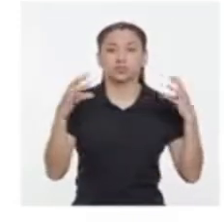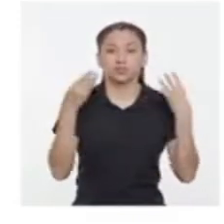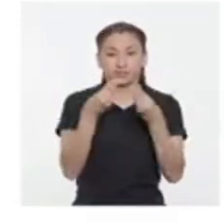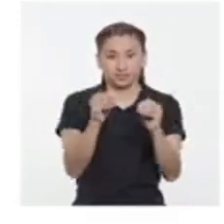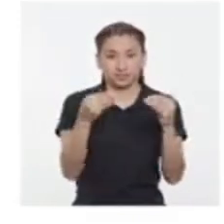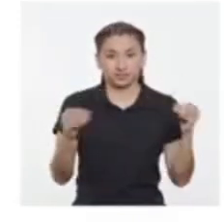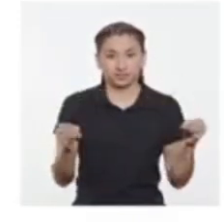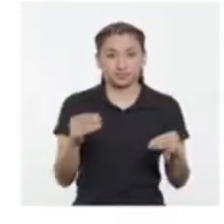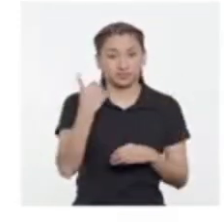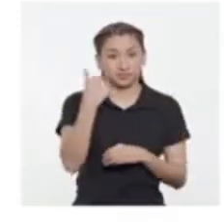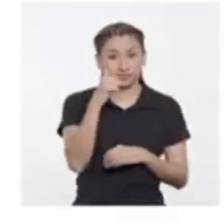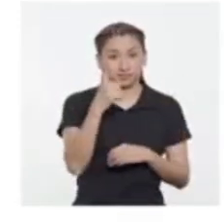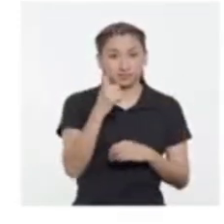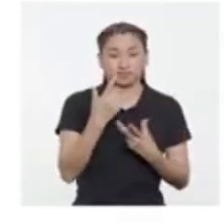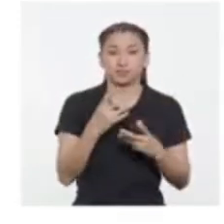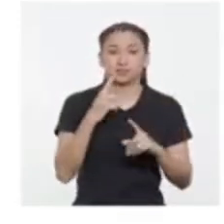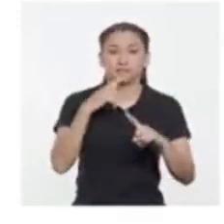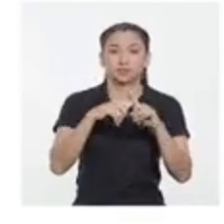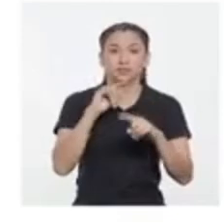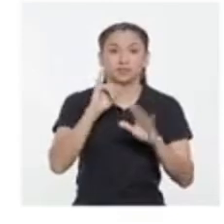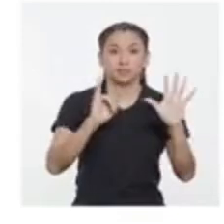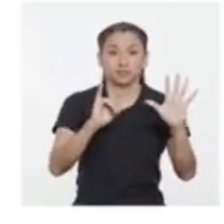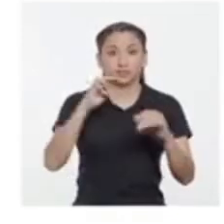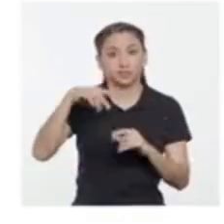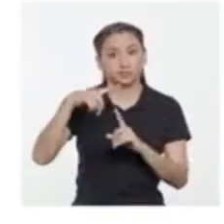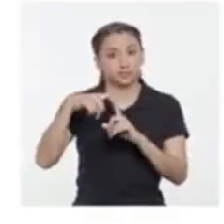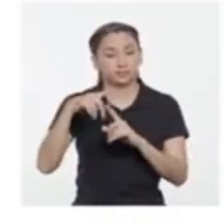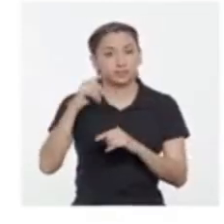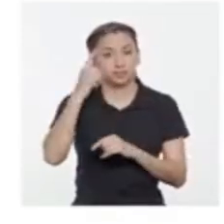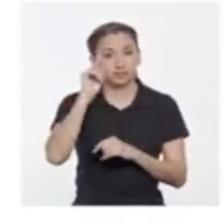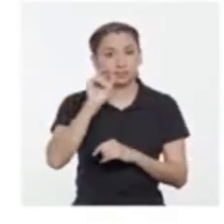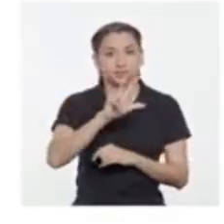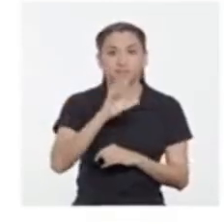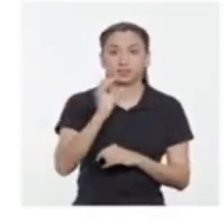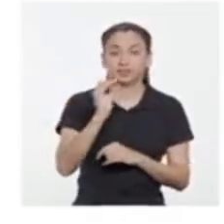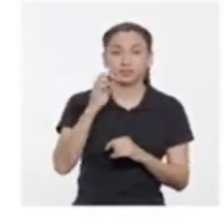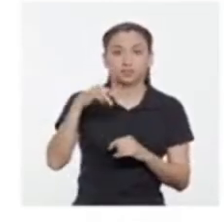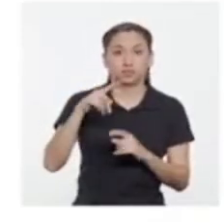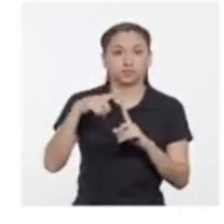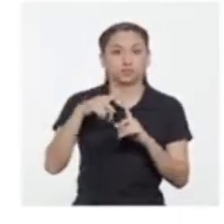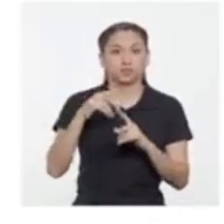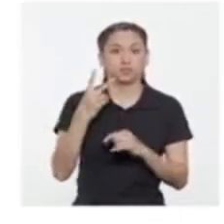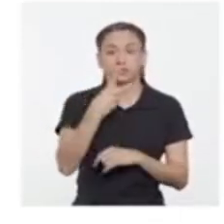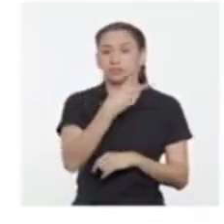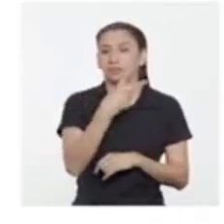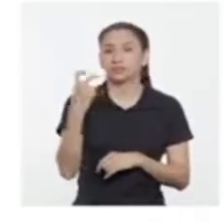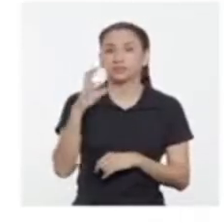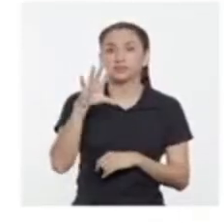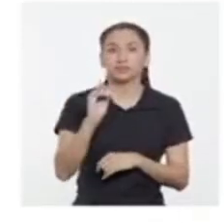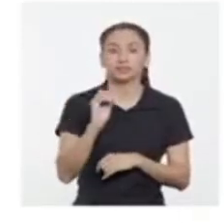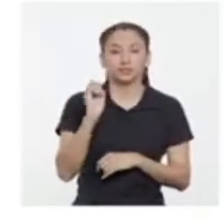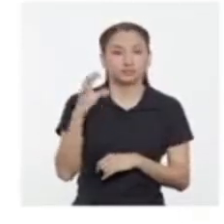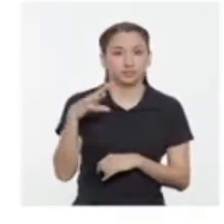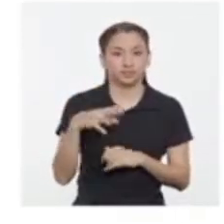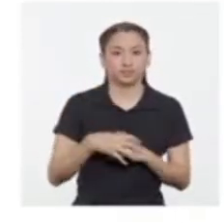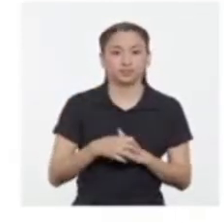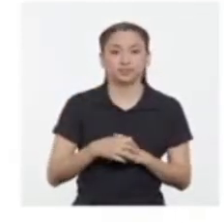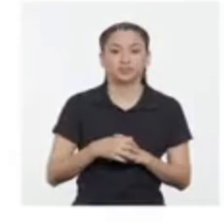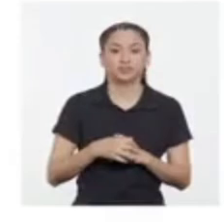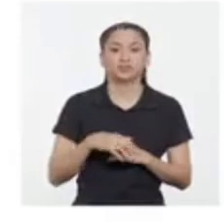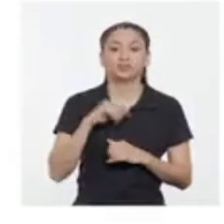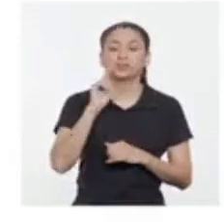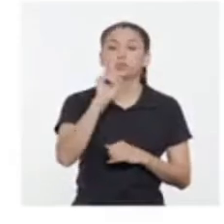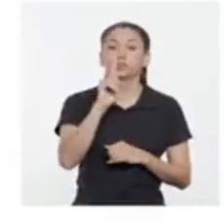de agrofilm de calibre 10 por 6 metros de ancho por 30 metros de largo a un costo de 250